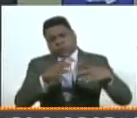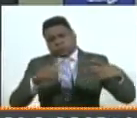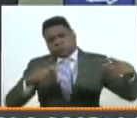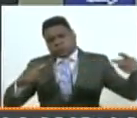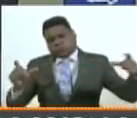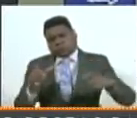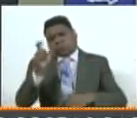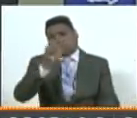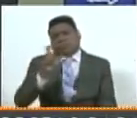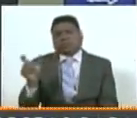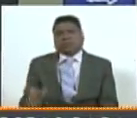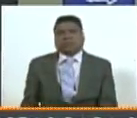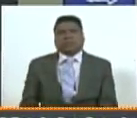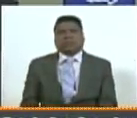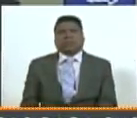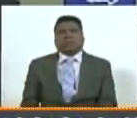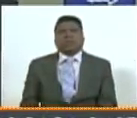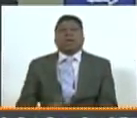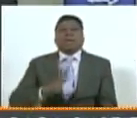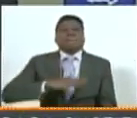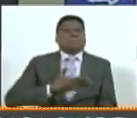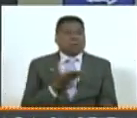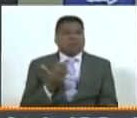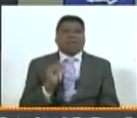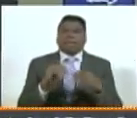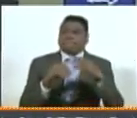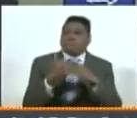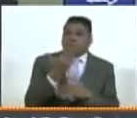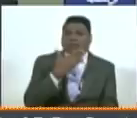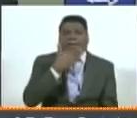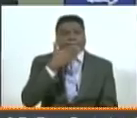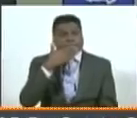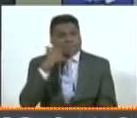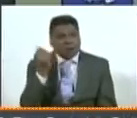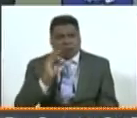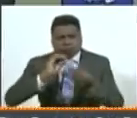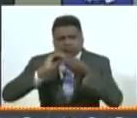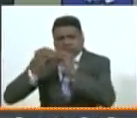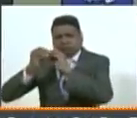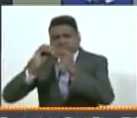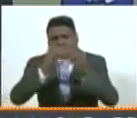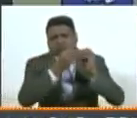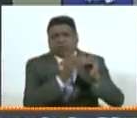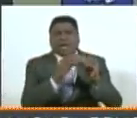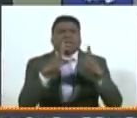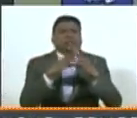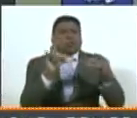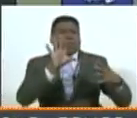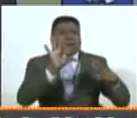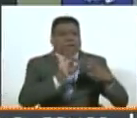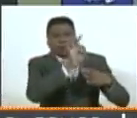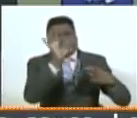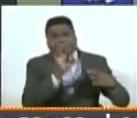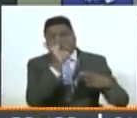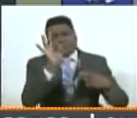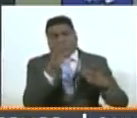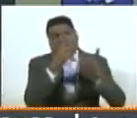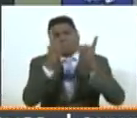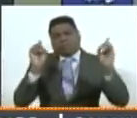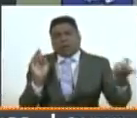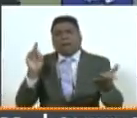motivo puede modernizarse y adaptarse fortaleciendo el espíritu democrático